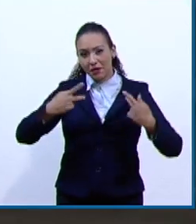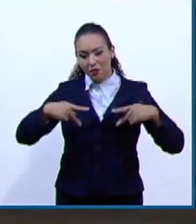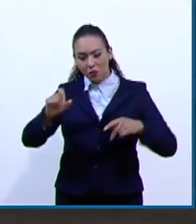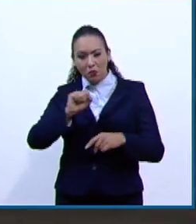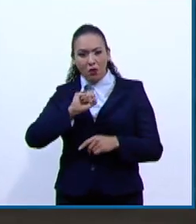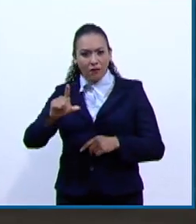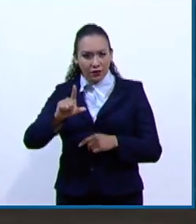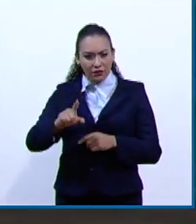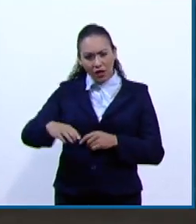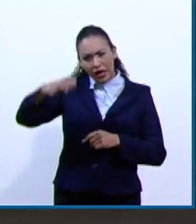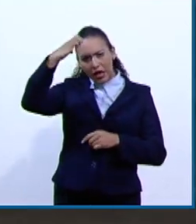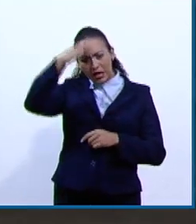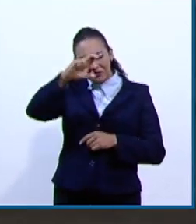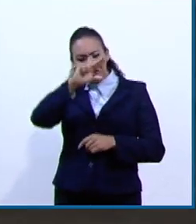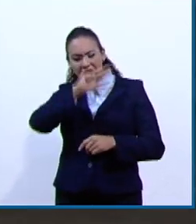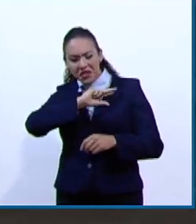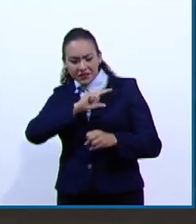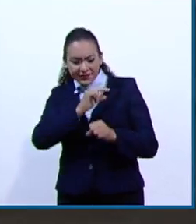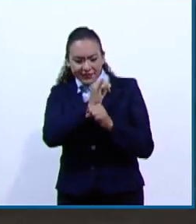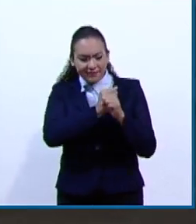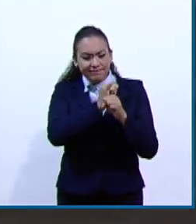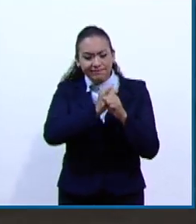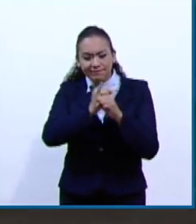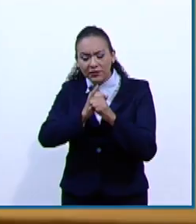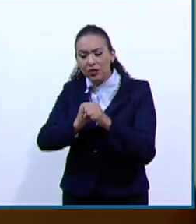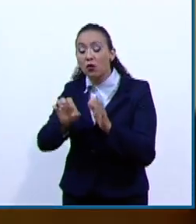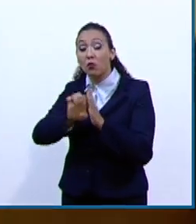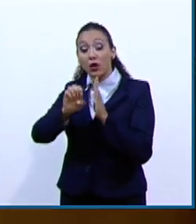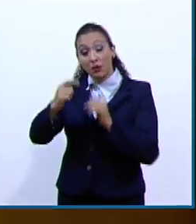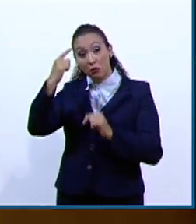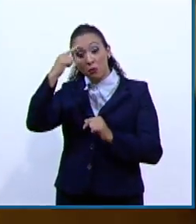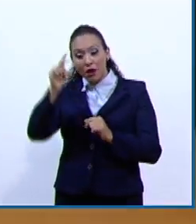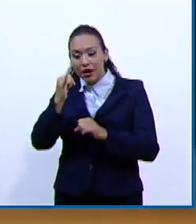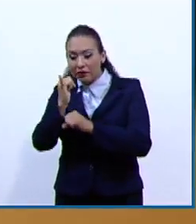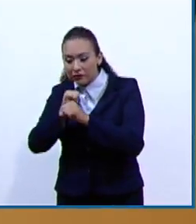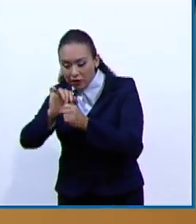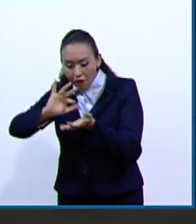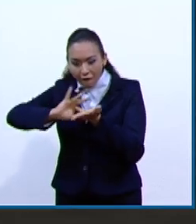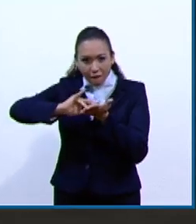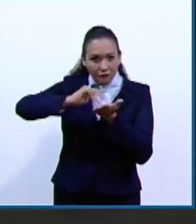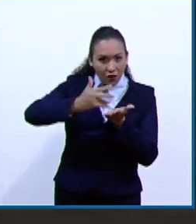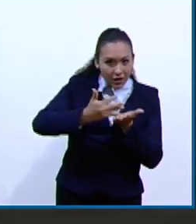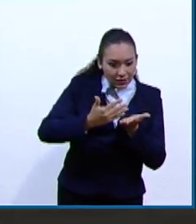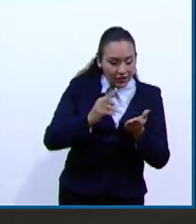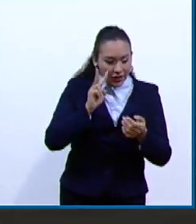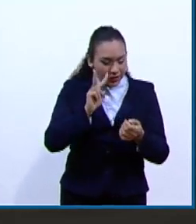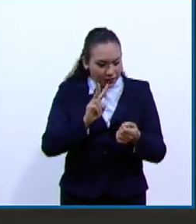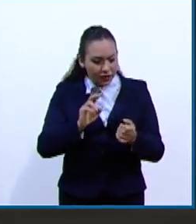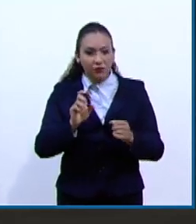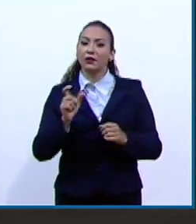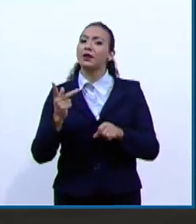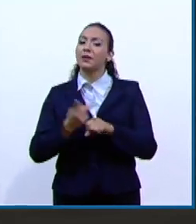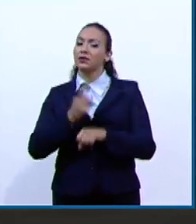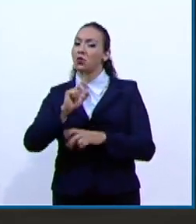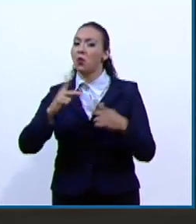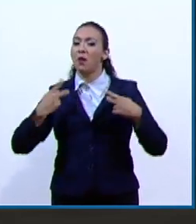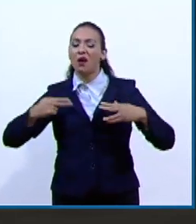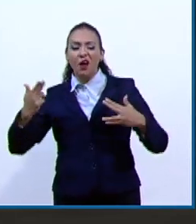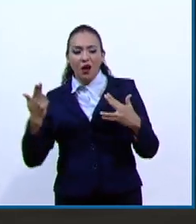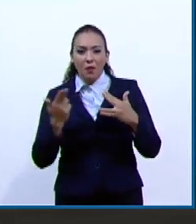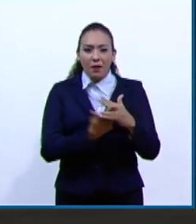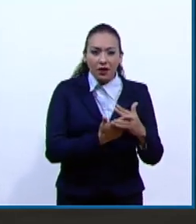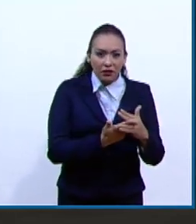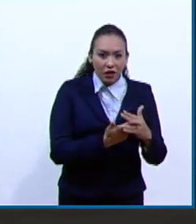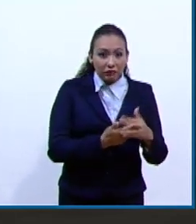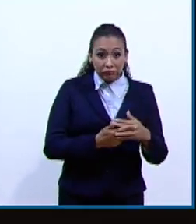evidencia científica de corte forense para probar ante un juez la violencia por razones de género, señaló el investigador Eliseo